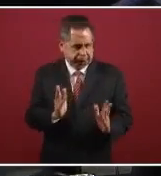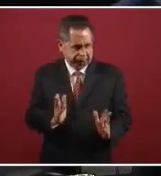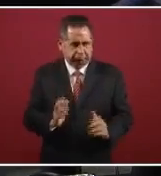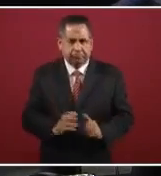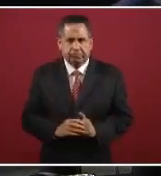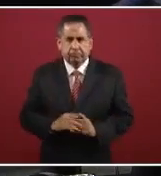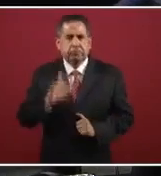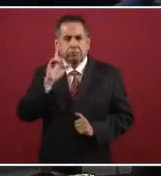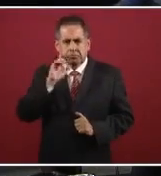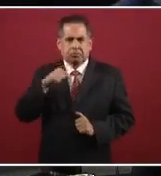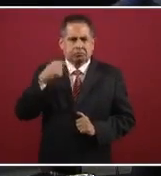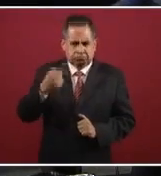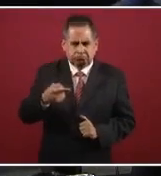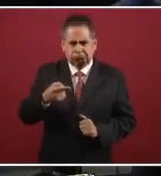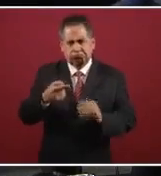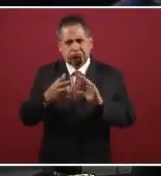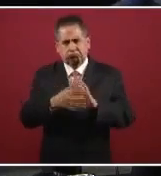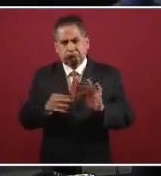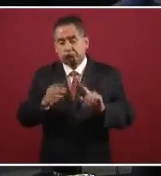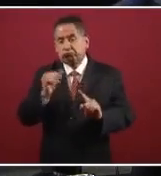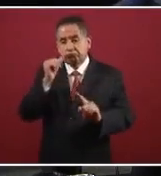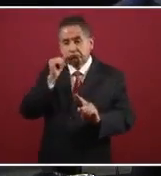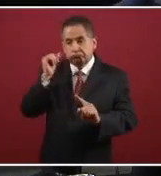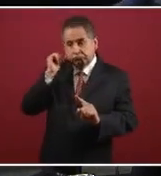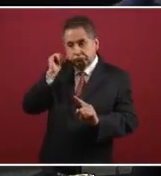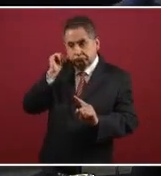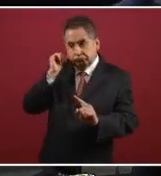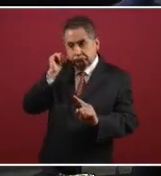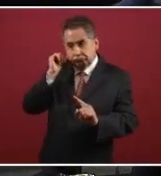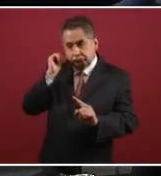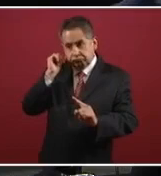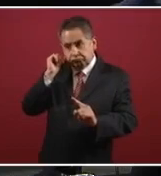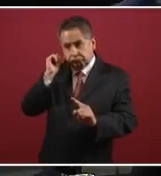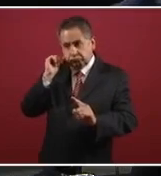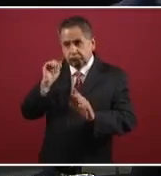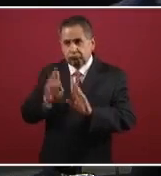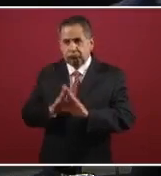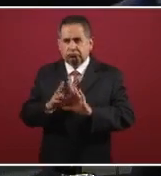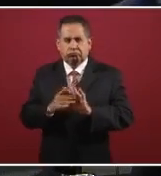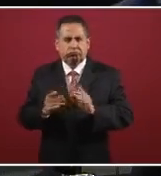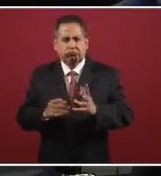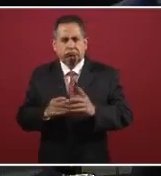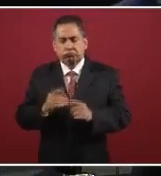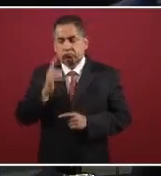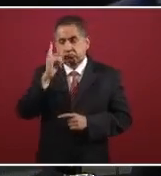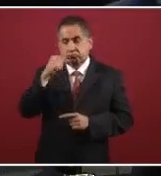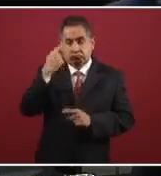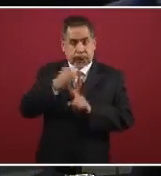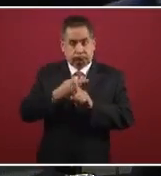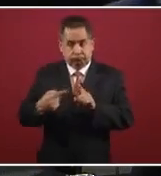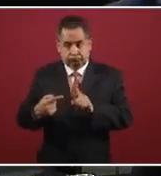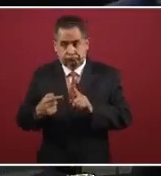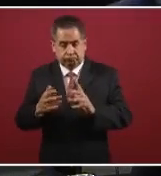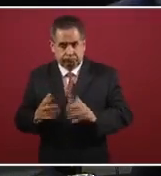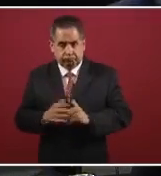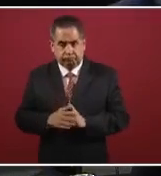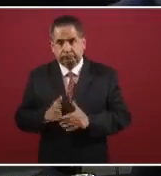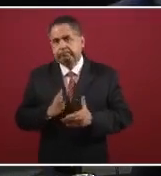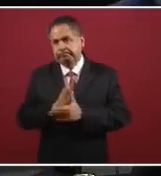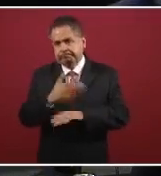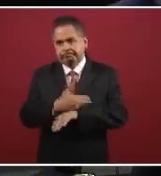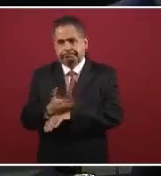Y mañana damos. Ayer fueron como 1.5 horas, nos